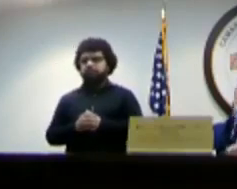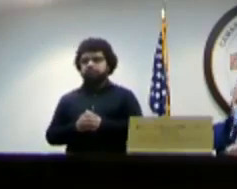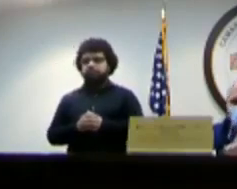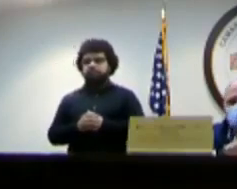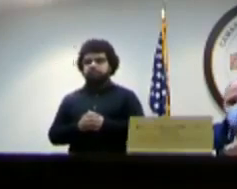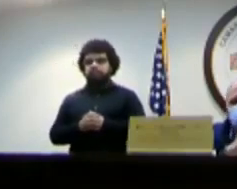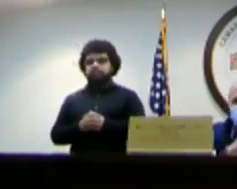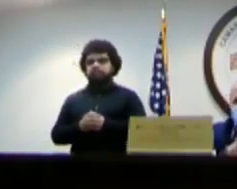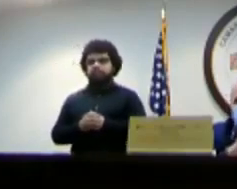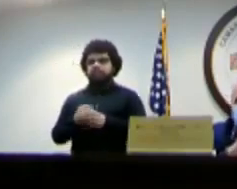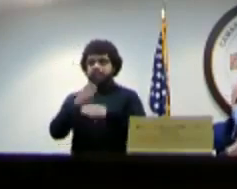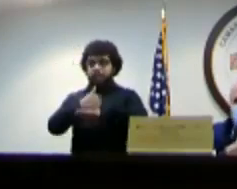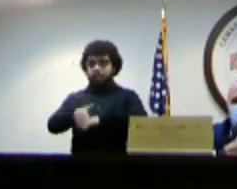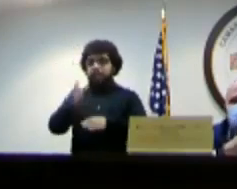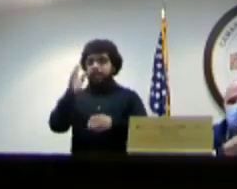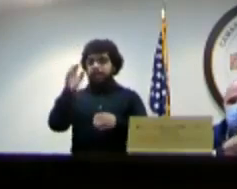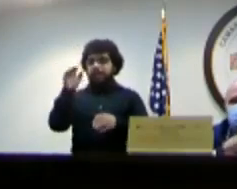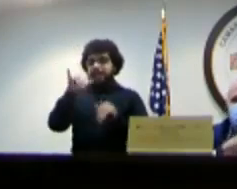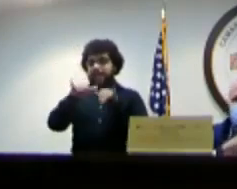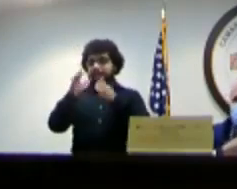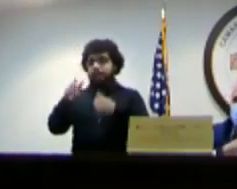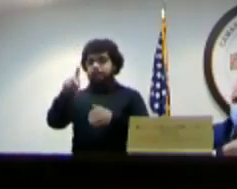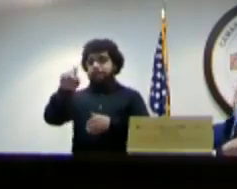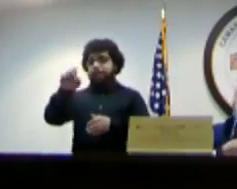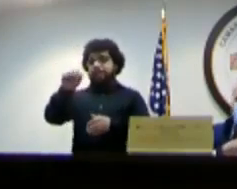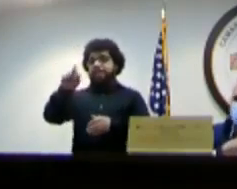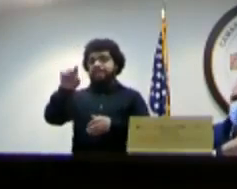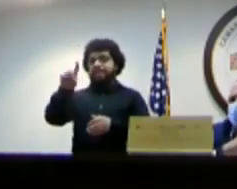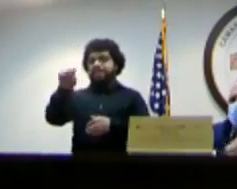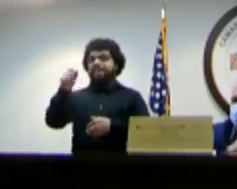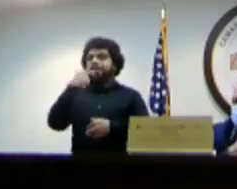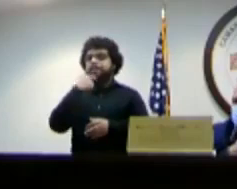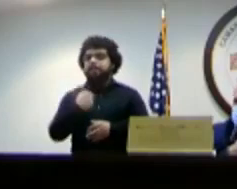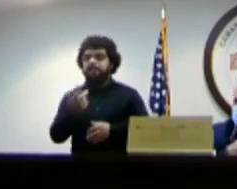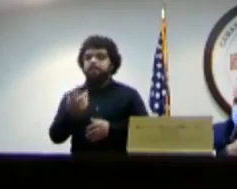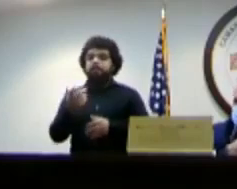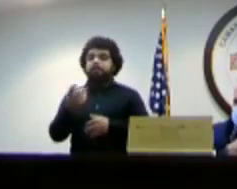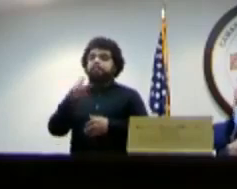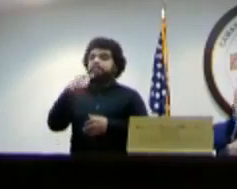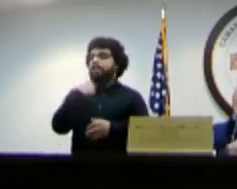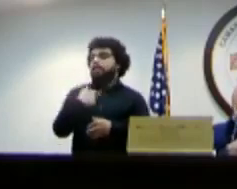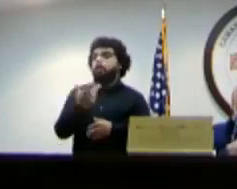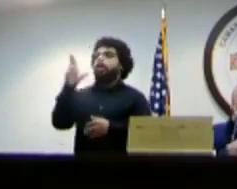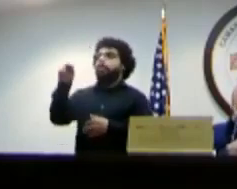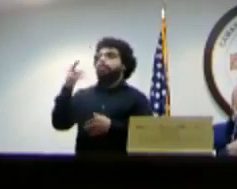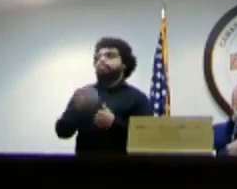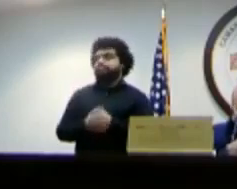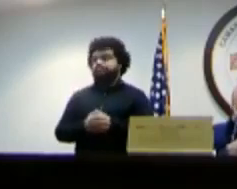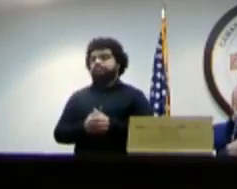Después yo le pregunté al ingeniero Paredes en una de las vistas si había leído el contrato. Al momento que vino, tampoco lo había leído.